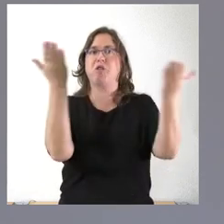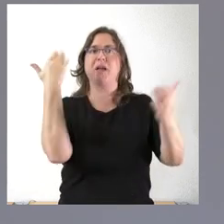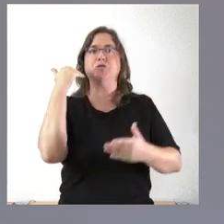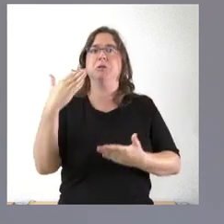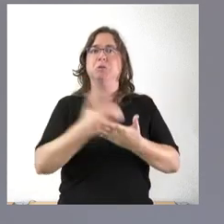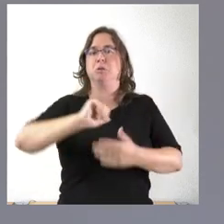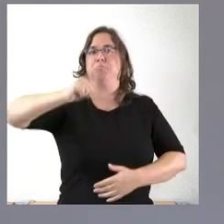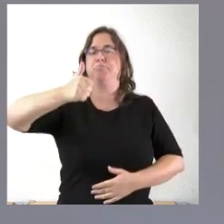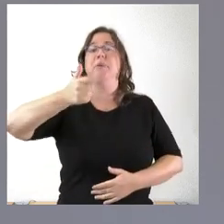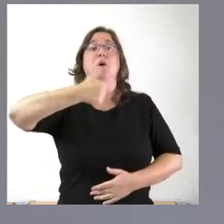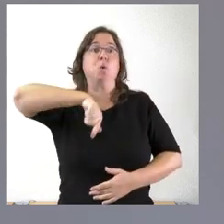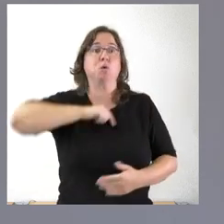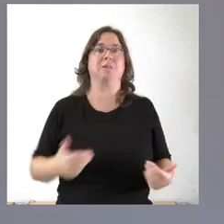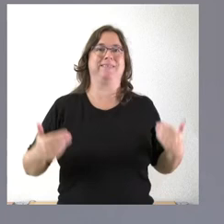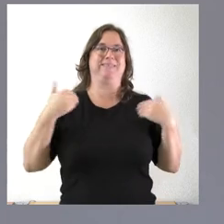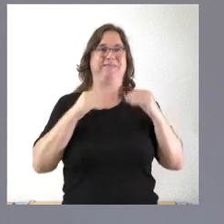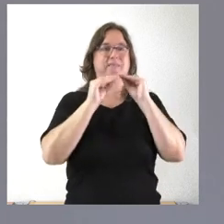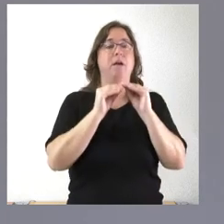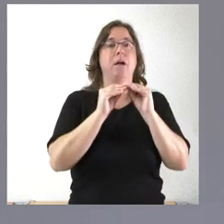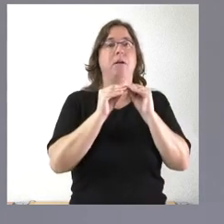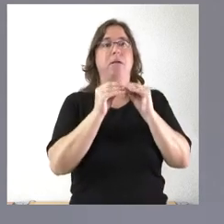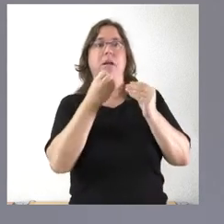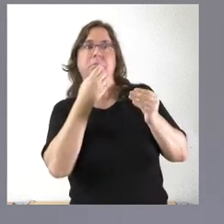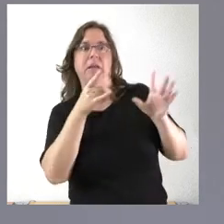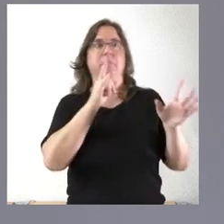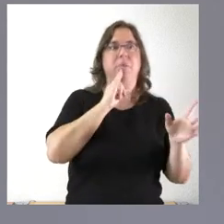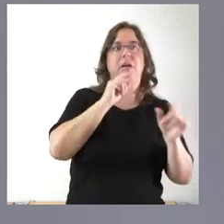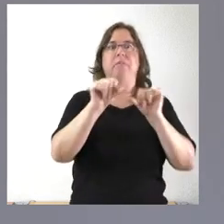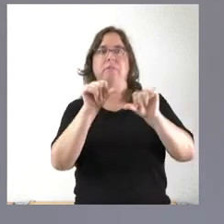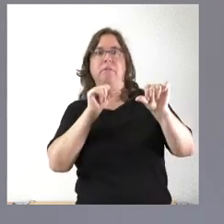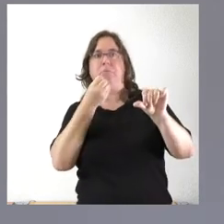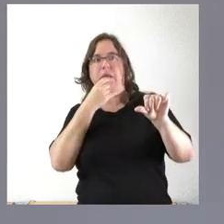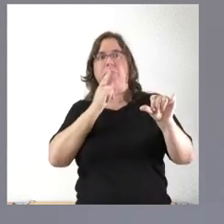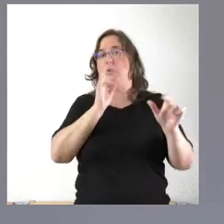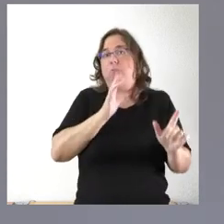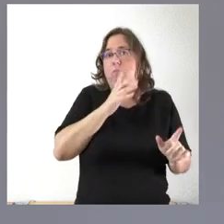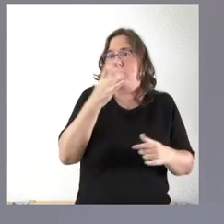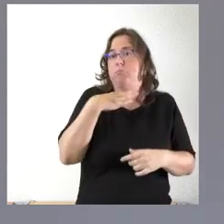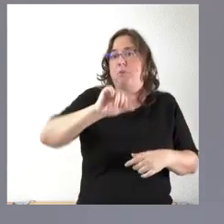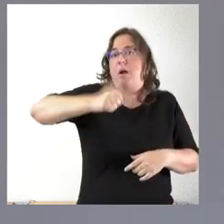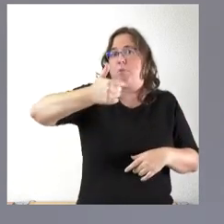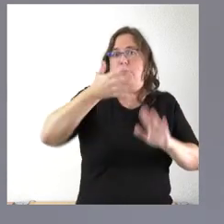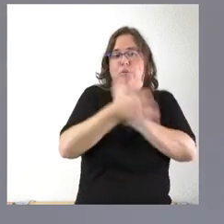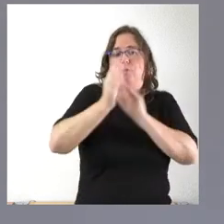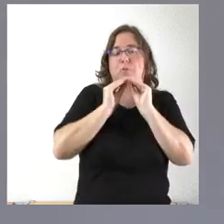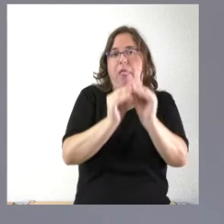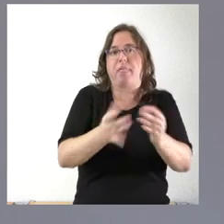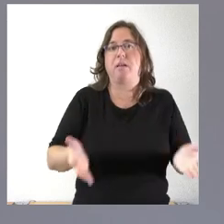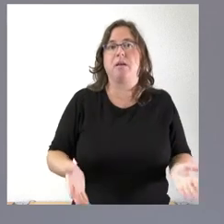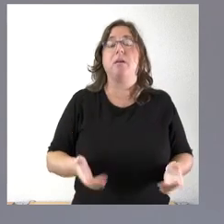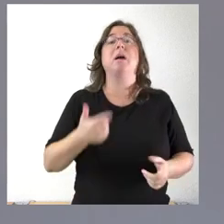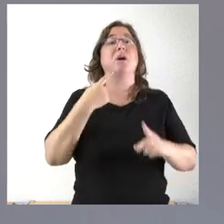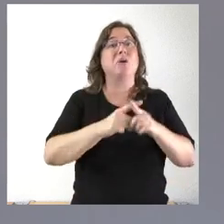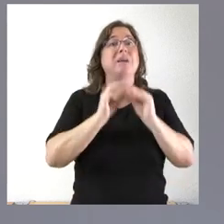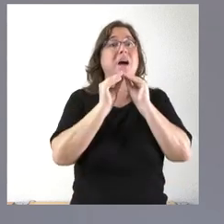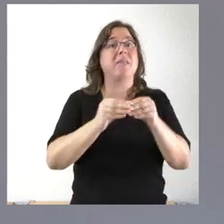ahora es ejecutarlo, no entrar a la reflexión de si las actuaciones fueron mal o bien seleccionadas. Muchas de las actuaciones que estamos haciendo